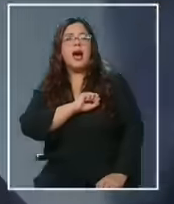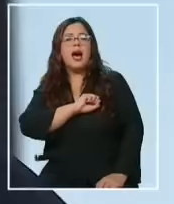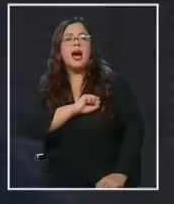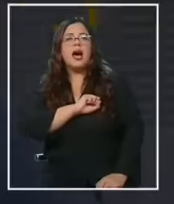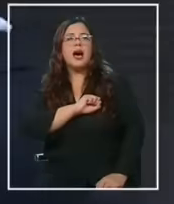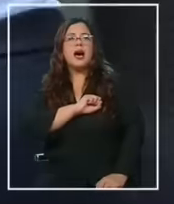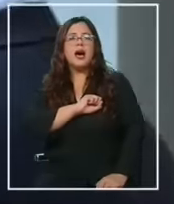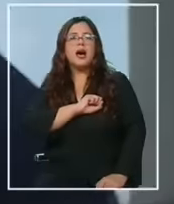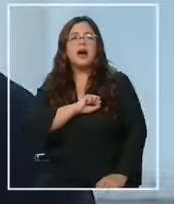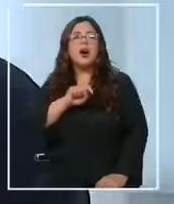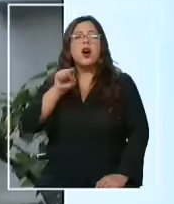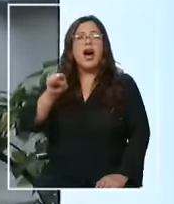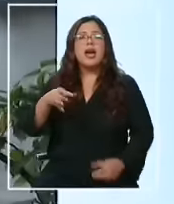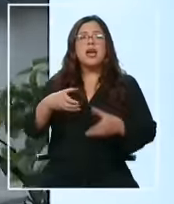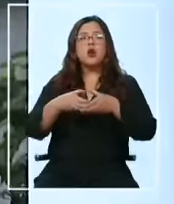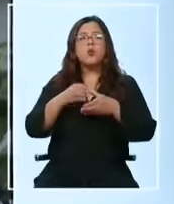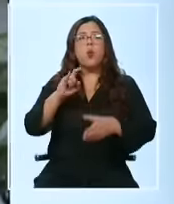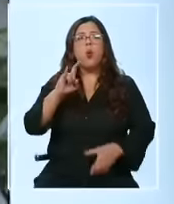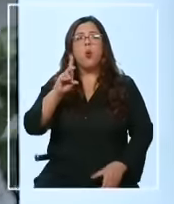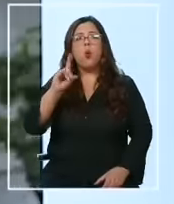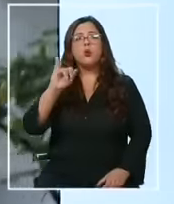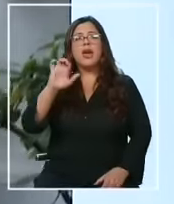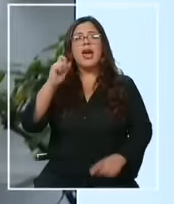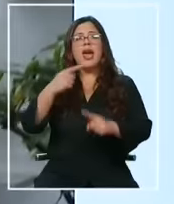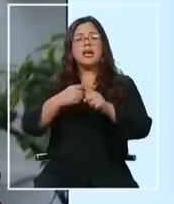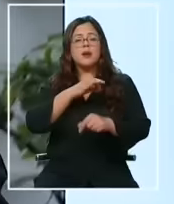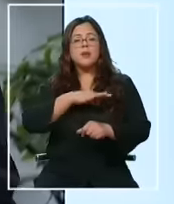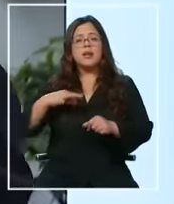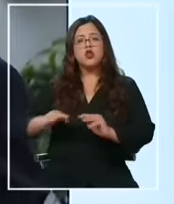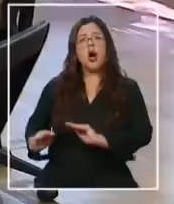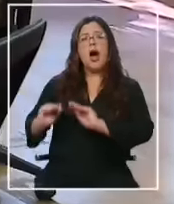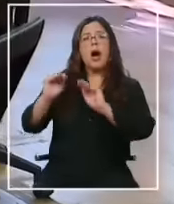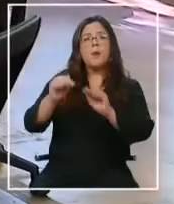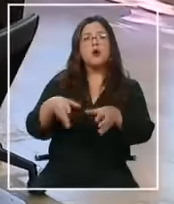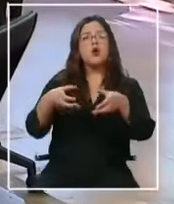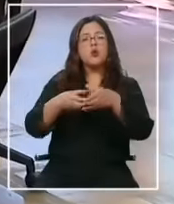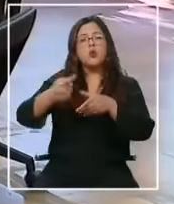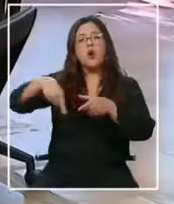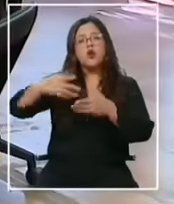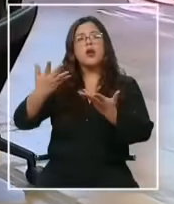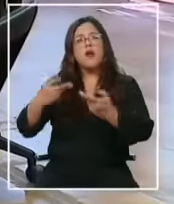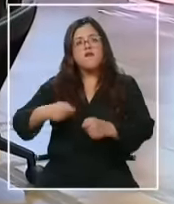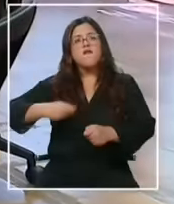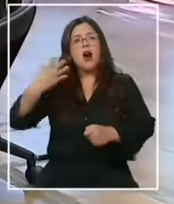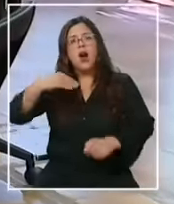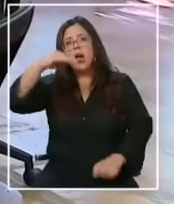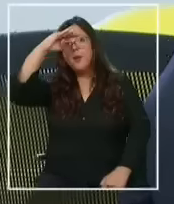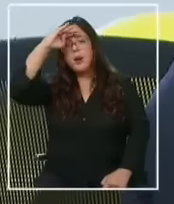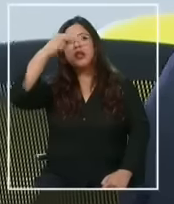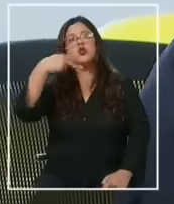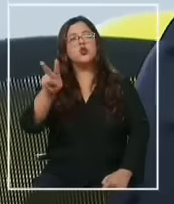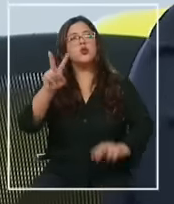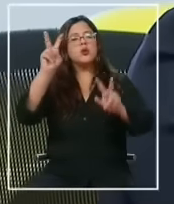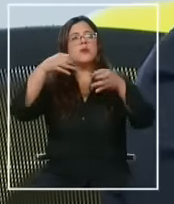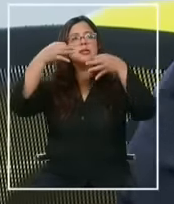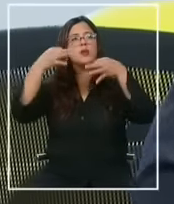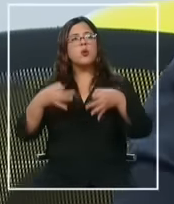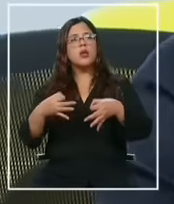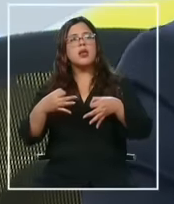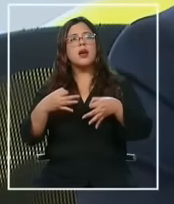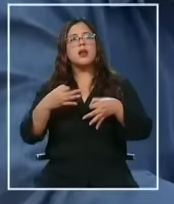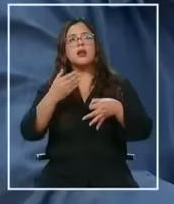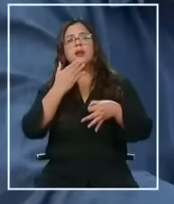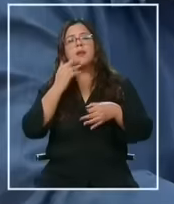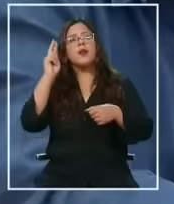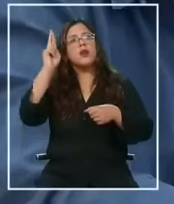octubre. En la sede de la UDI, el exministro recibió el respaldo del sector, quienes valoraron su experiencia en materias como seguridad, recordando